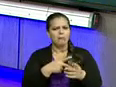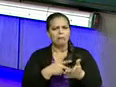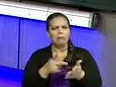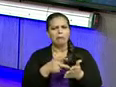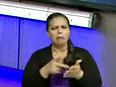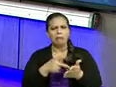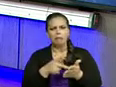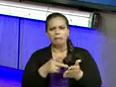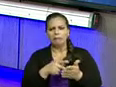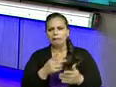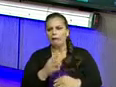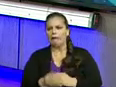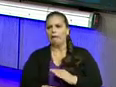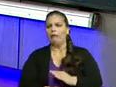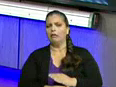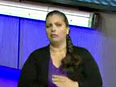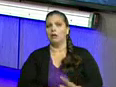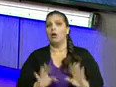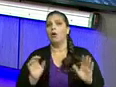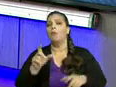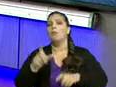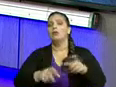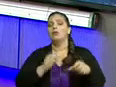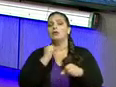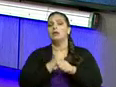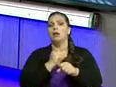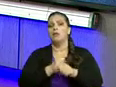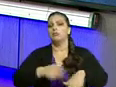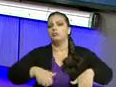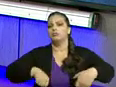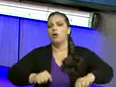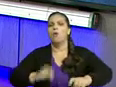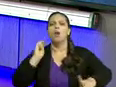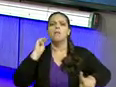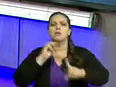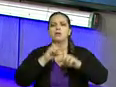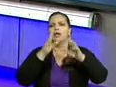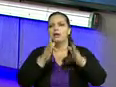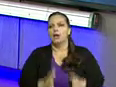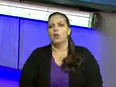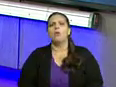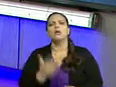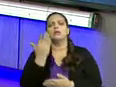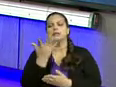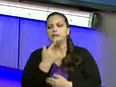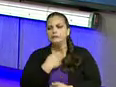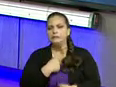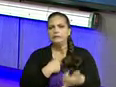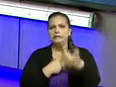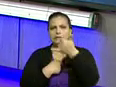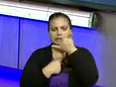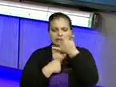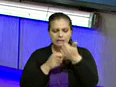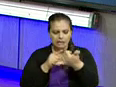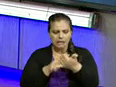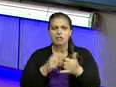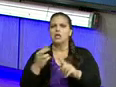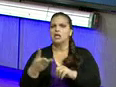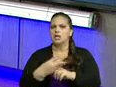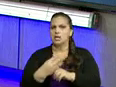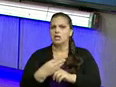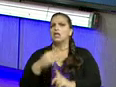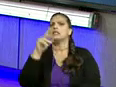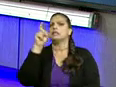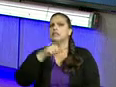aplicaciones para el envío de paquetes, cuya actividad se ha convertido en su única alternativa de empleo. Jorge Escobar